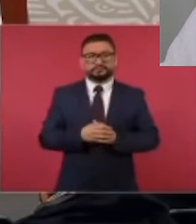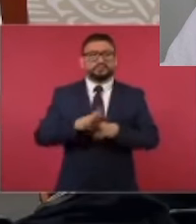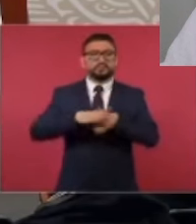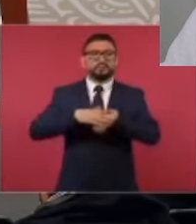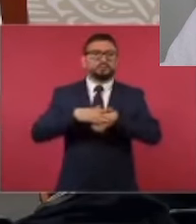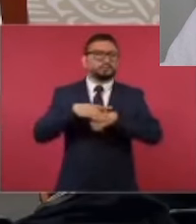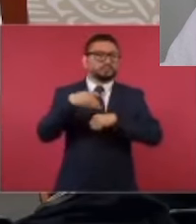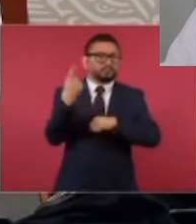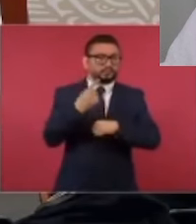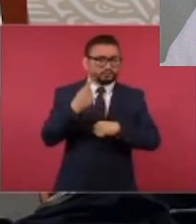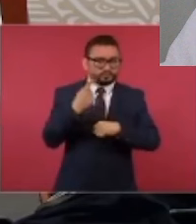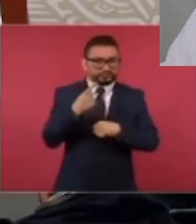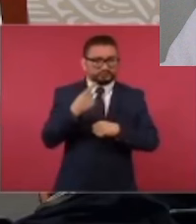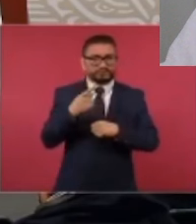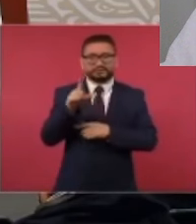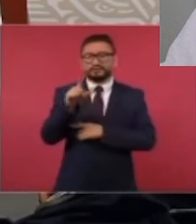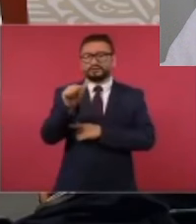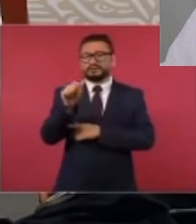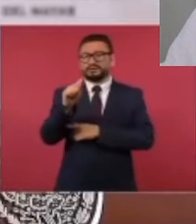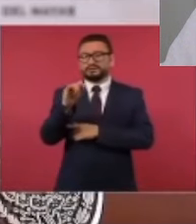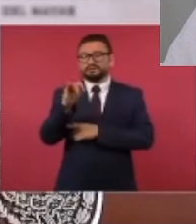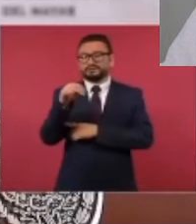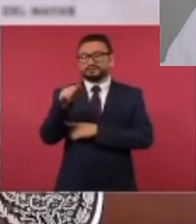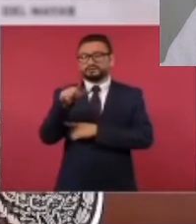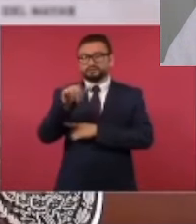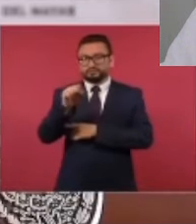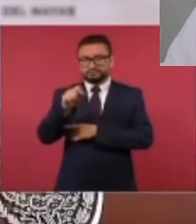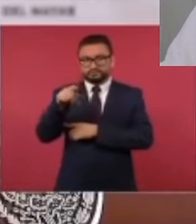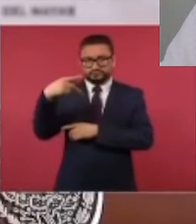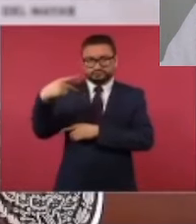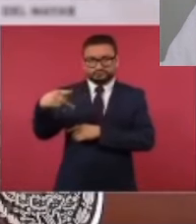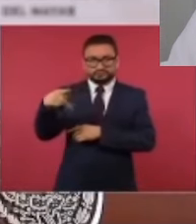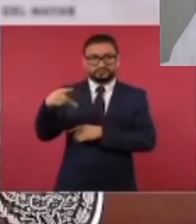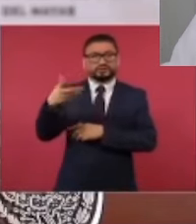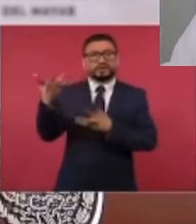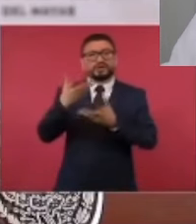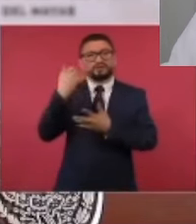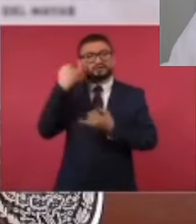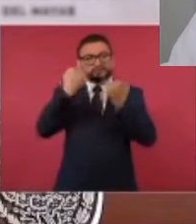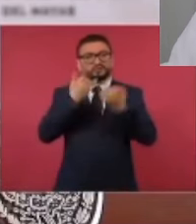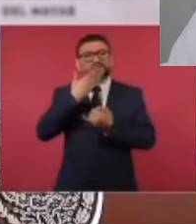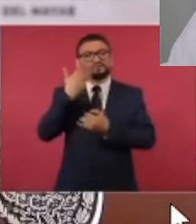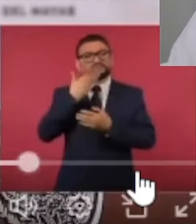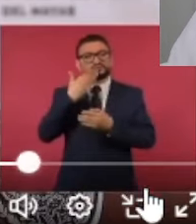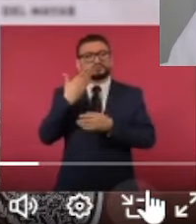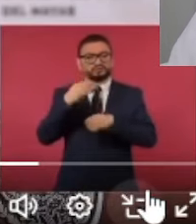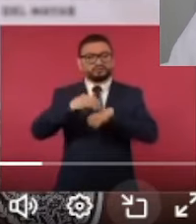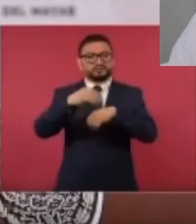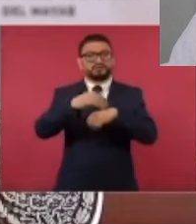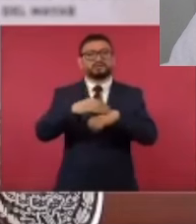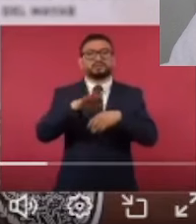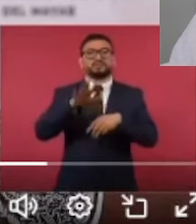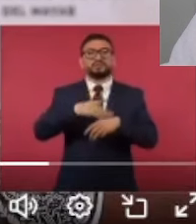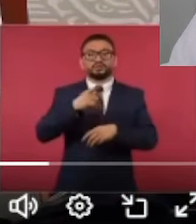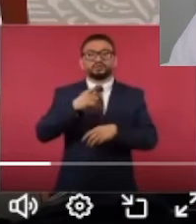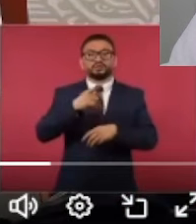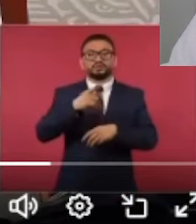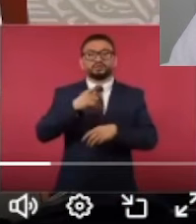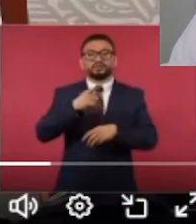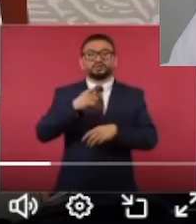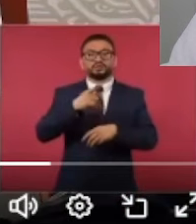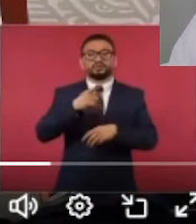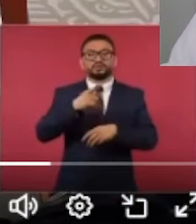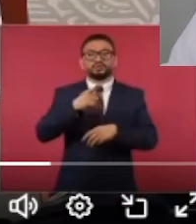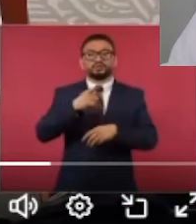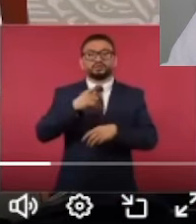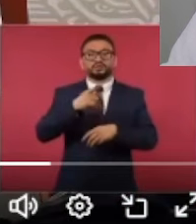porque el consorcio Latinos se caracteriza por eso, con recursos públicos.